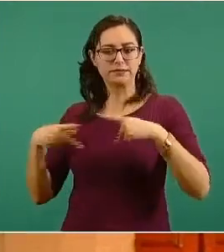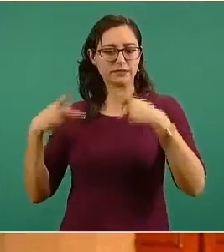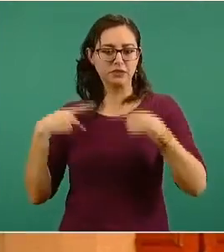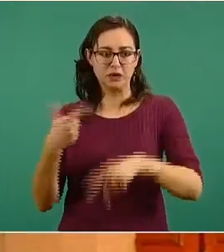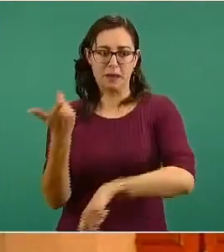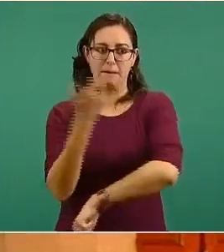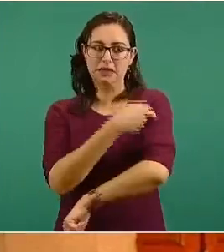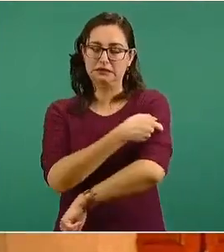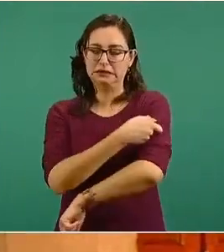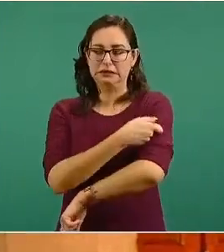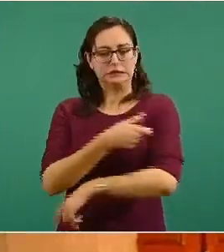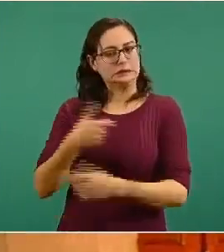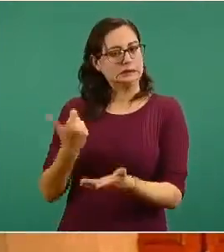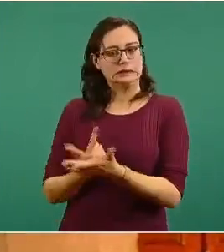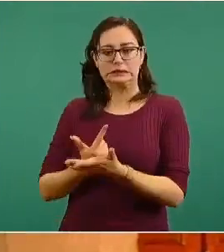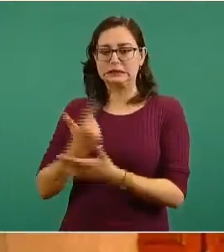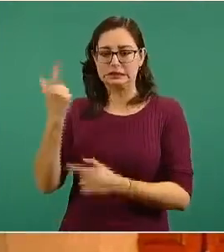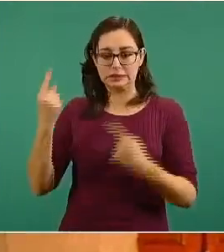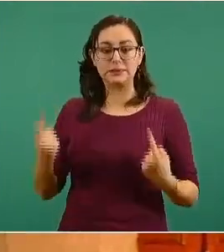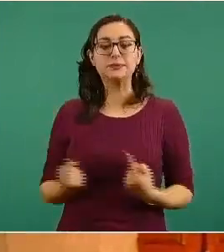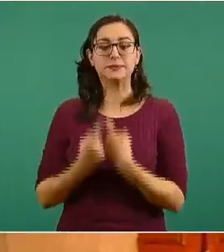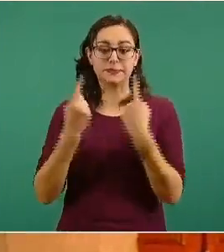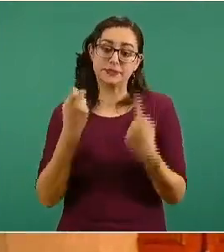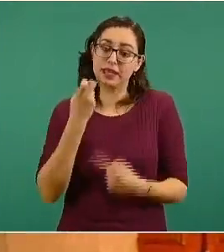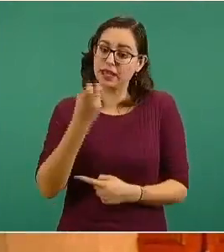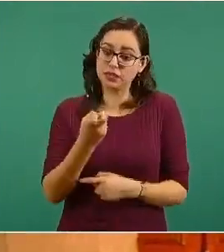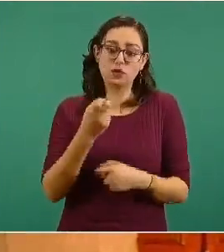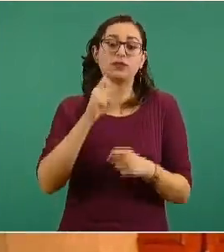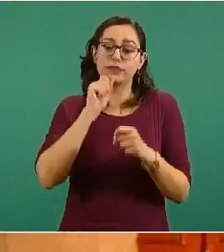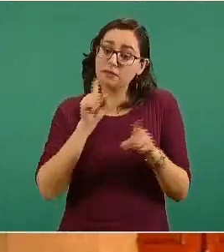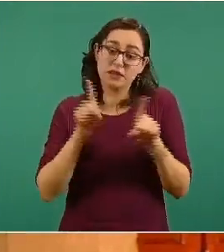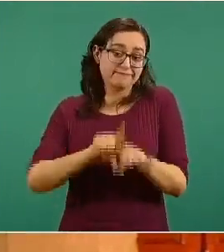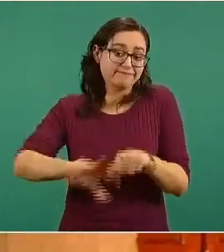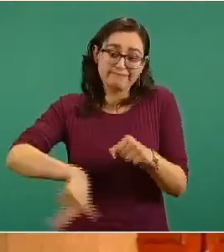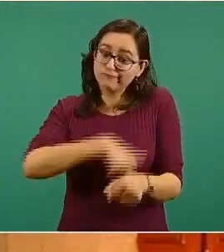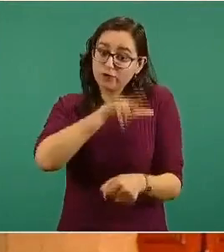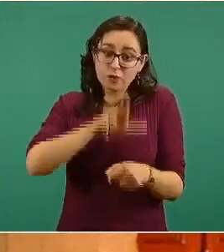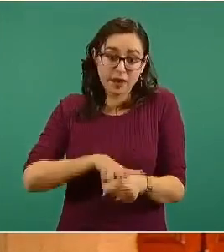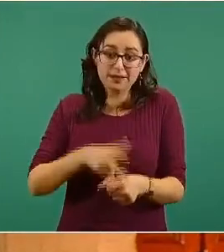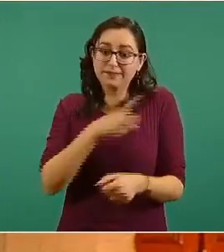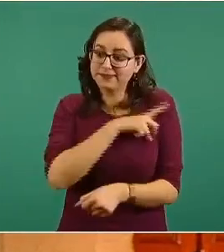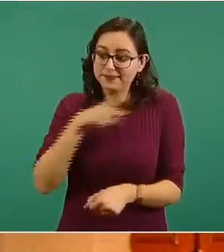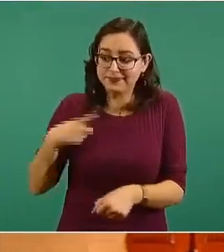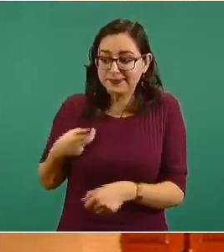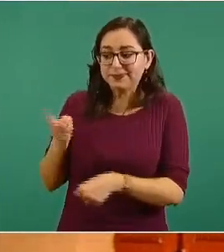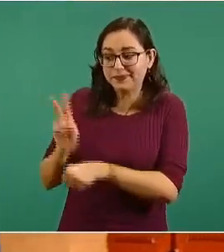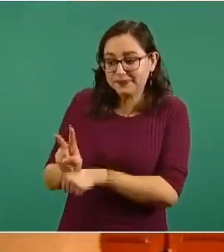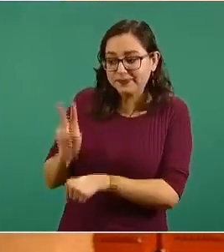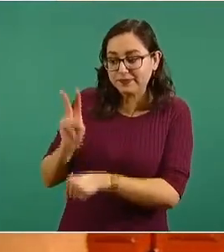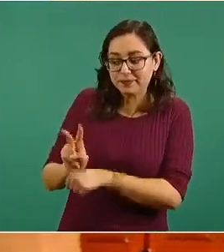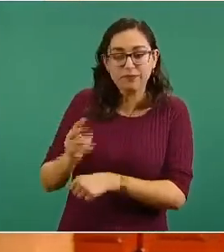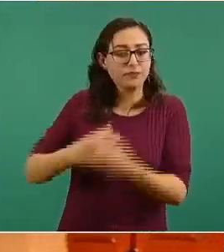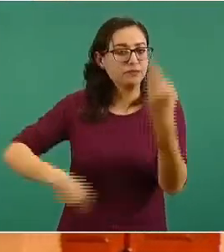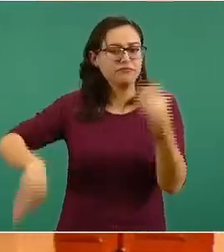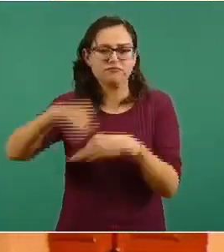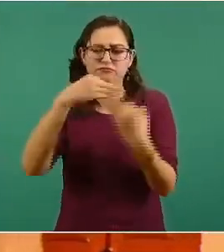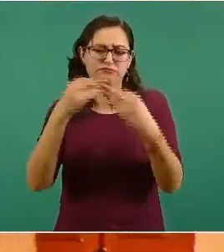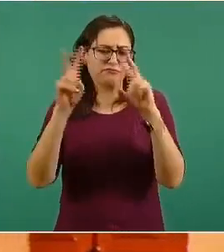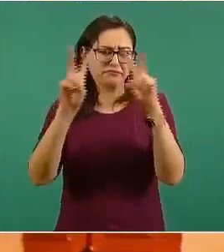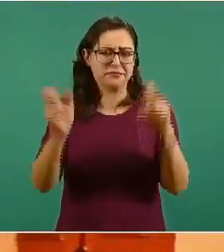vacuna. Esto es parte de la farmacovigilancia, la vigilancia continua que se tiene que hacer con todo producto